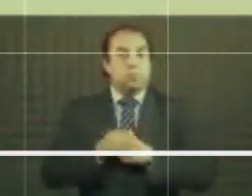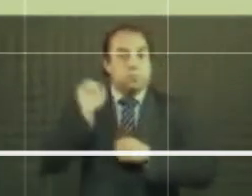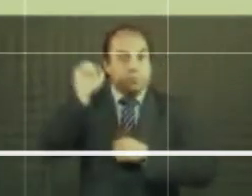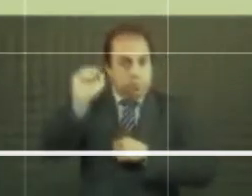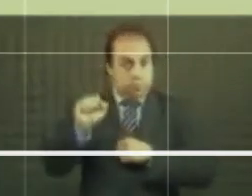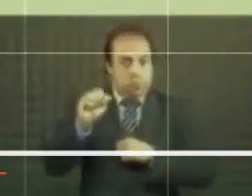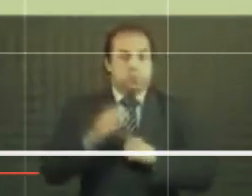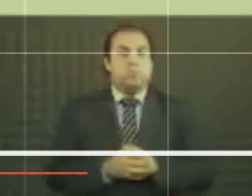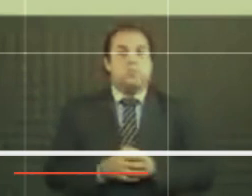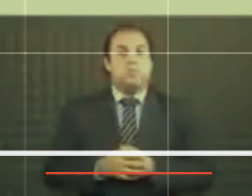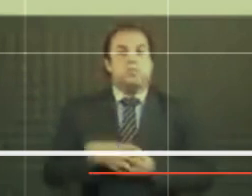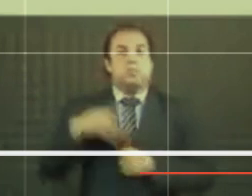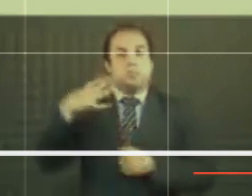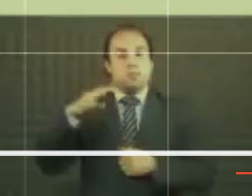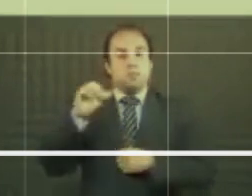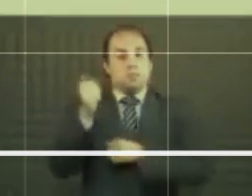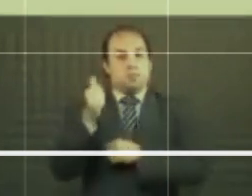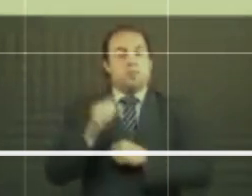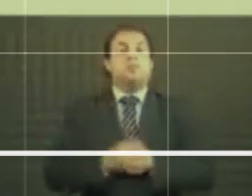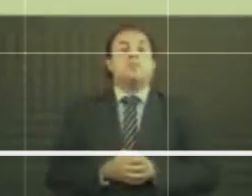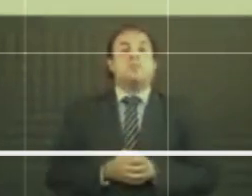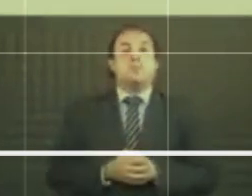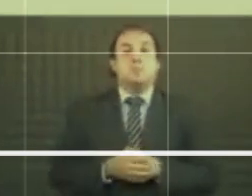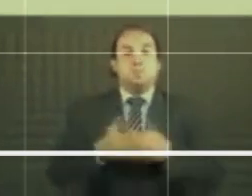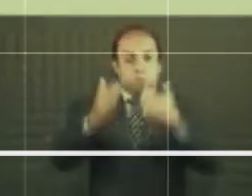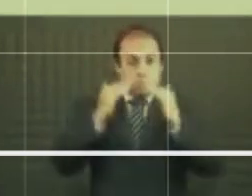sábado 14 de agosto. Siguiente.